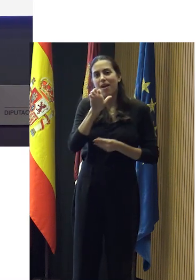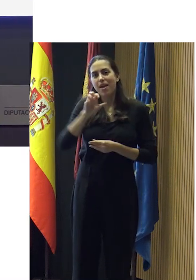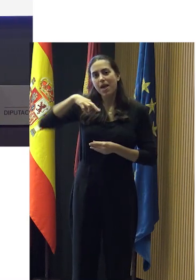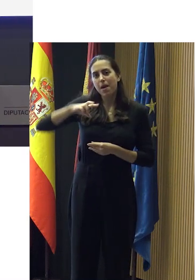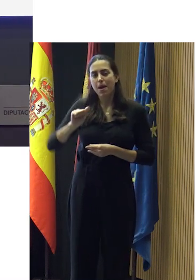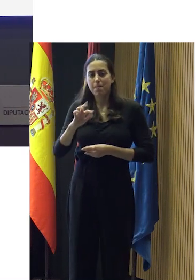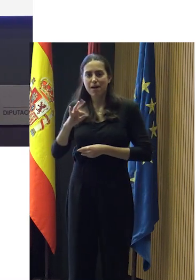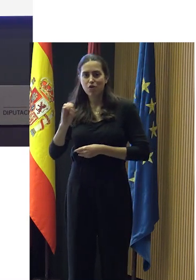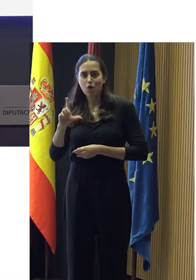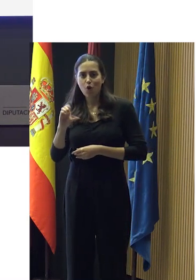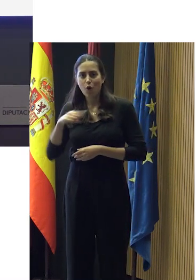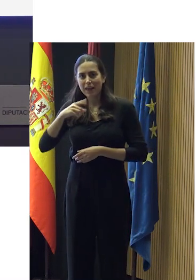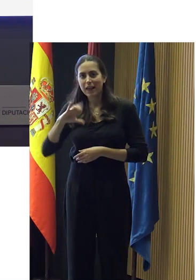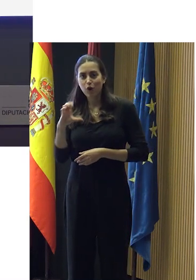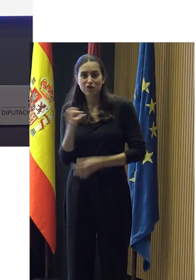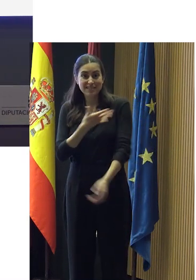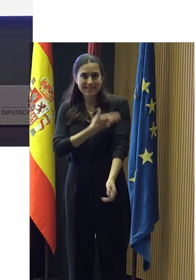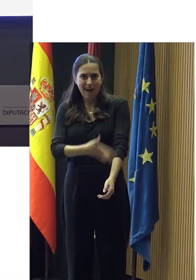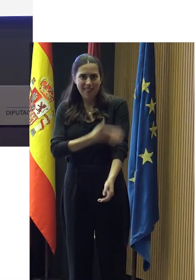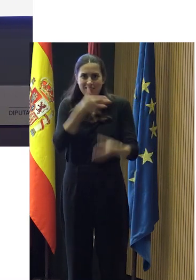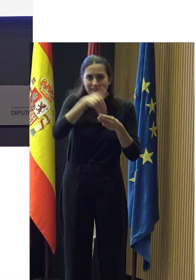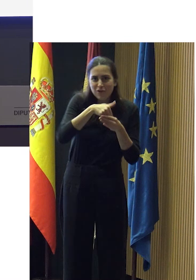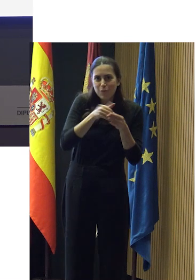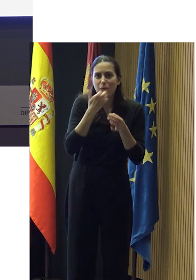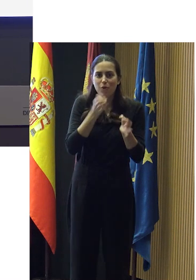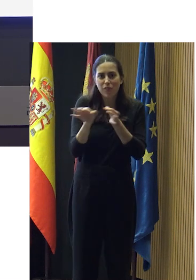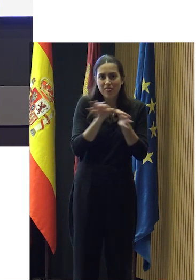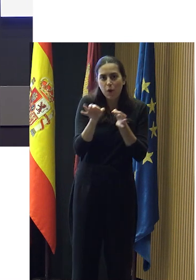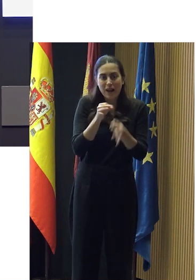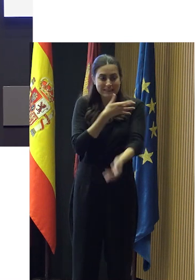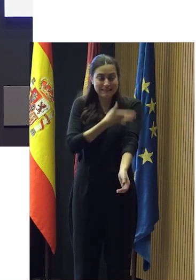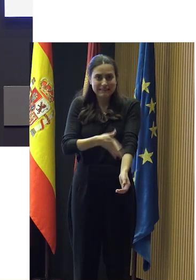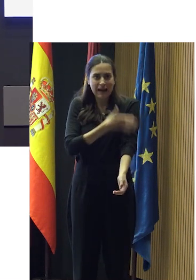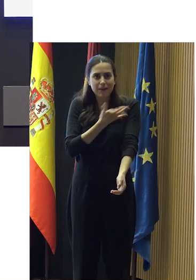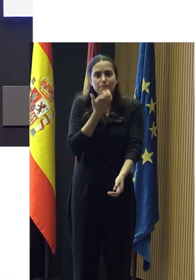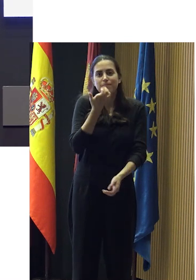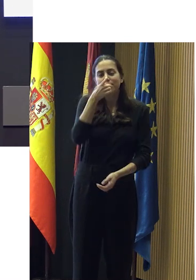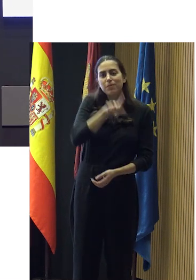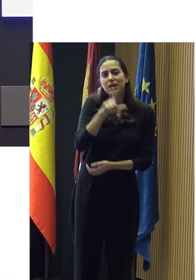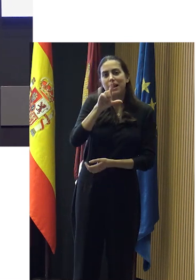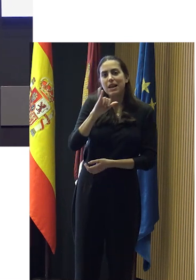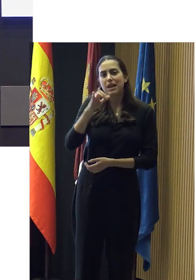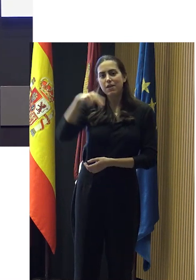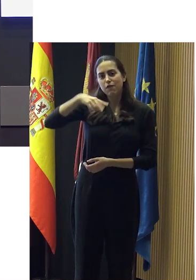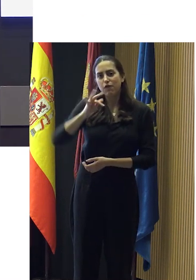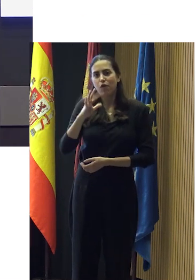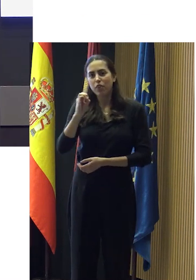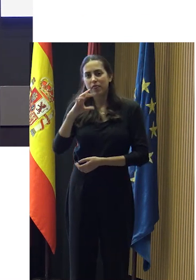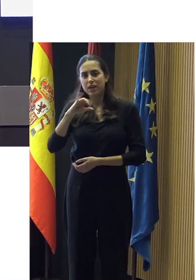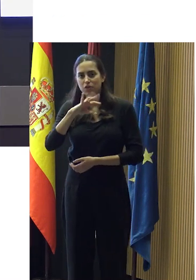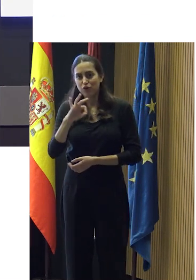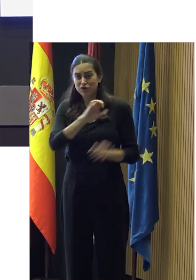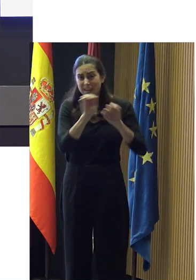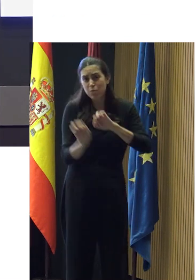de la sangre, ¿no?, que hemos oído también hablar, que pueden originarse en las células sanguíneas, en los linfocitos, que son células del sistema inmune, o también en